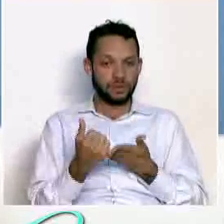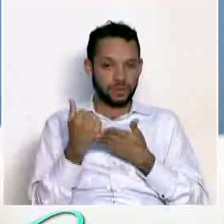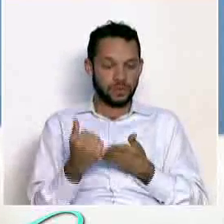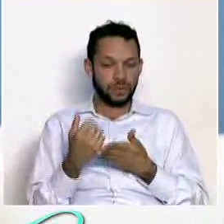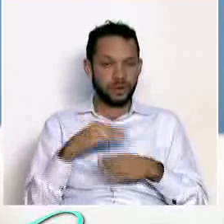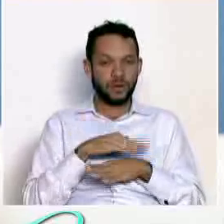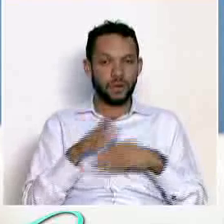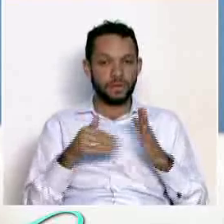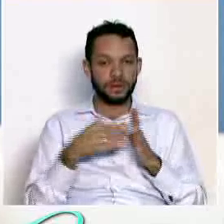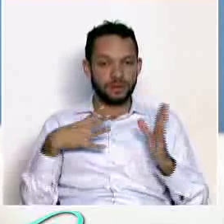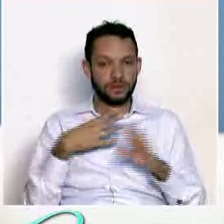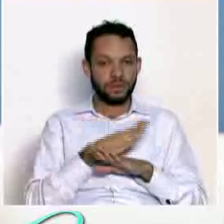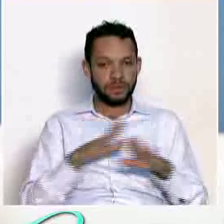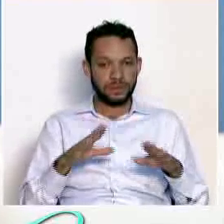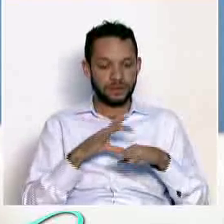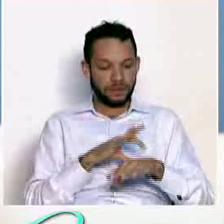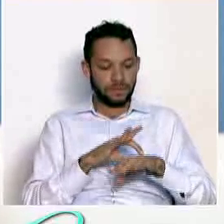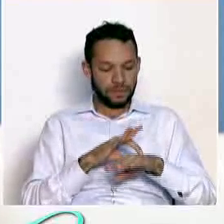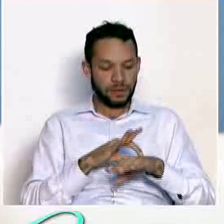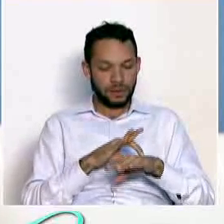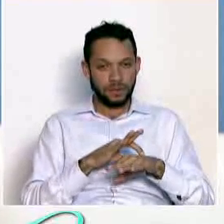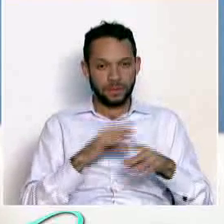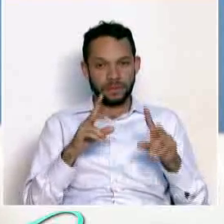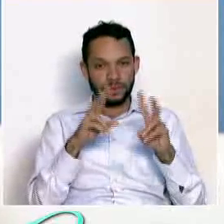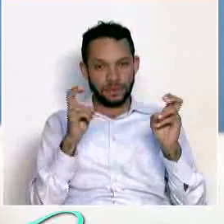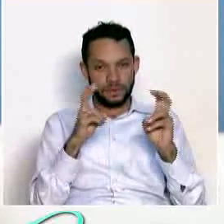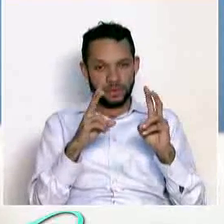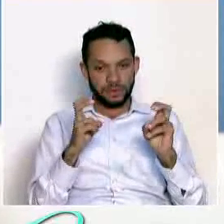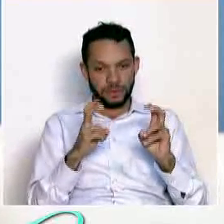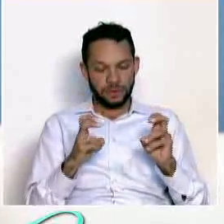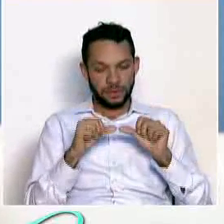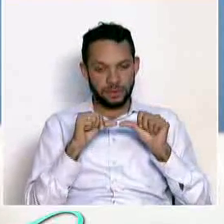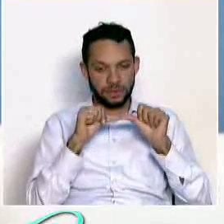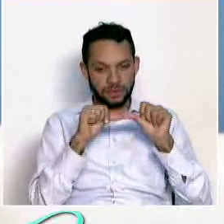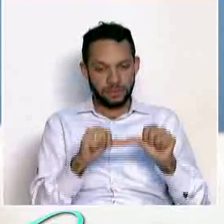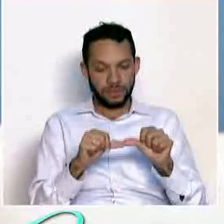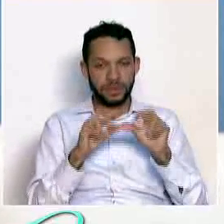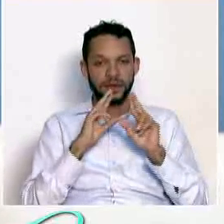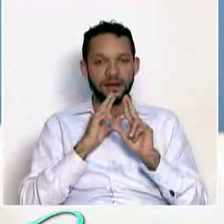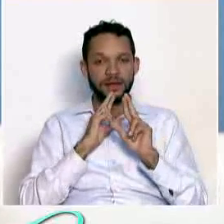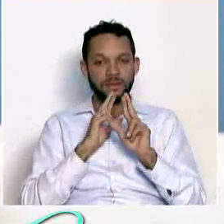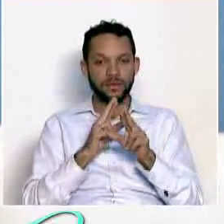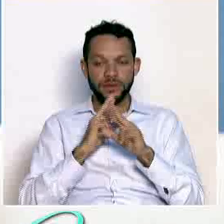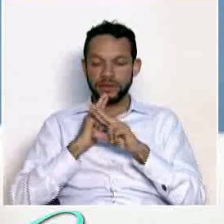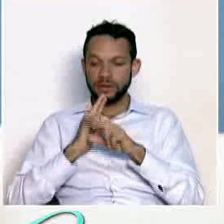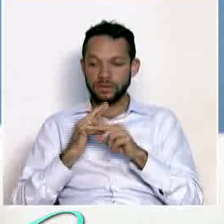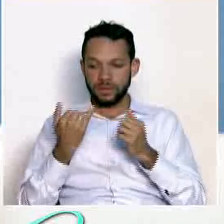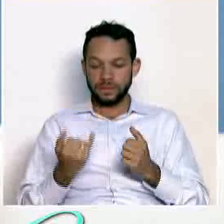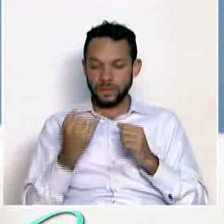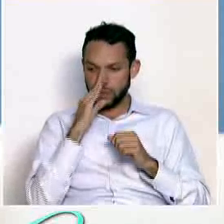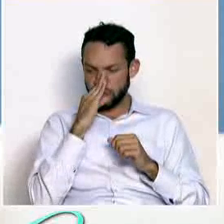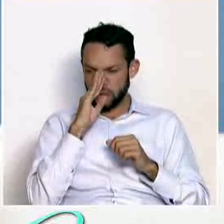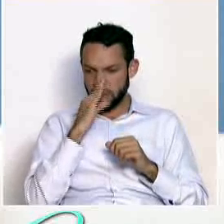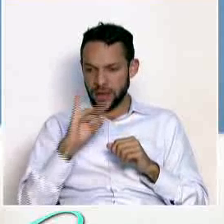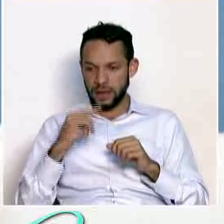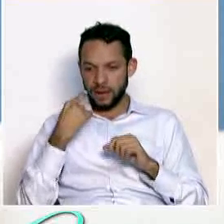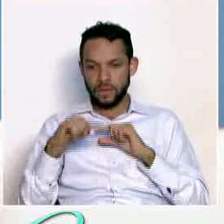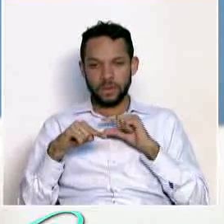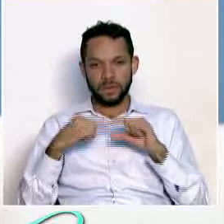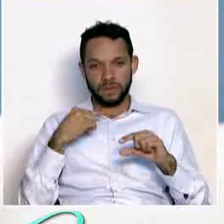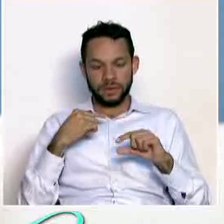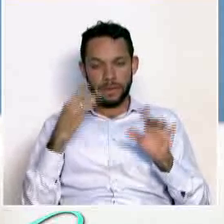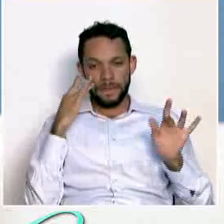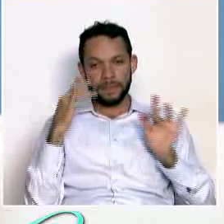de todas las especialidades médicas, de todos los temas, para responder todas las inquietudes que ustedes nos dejan en los